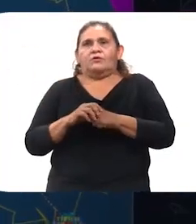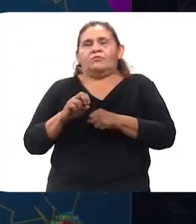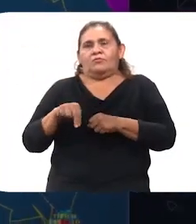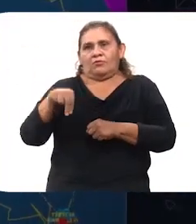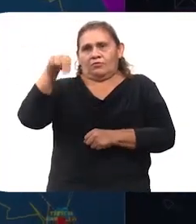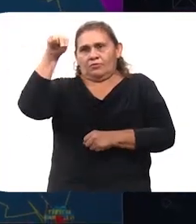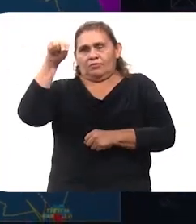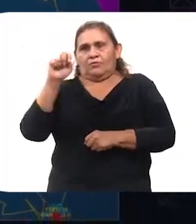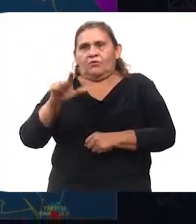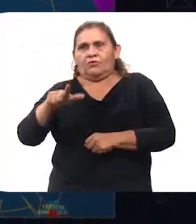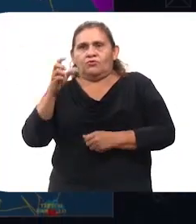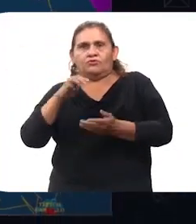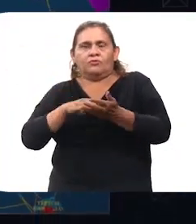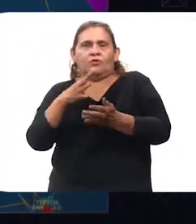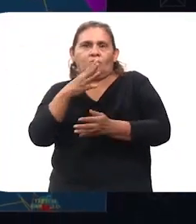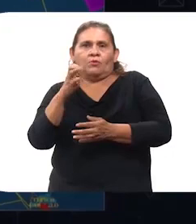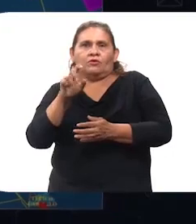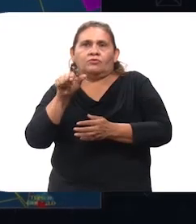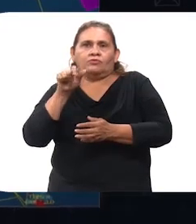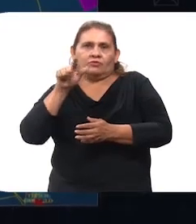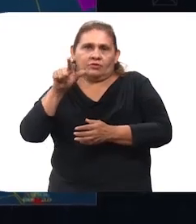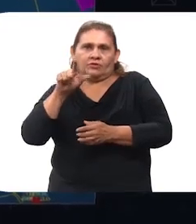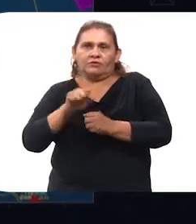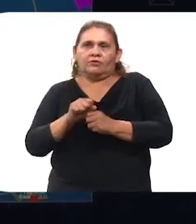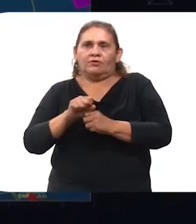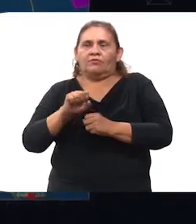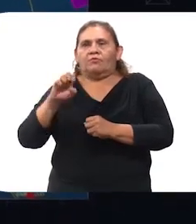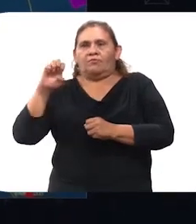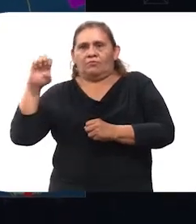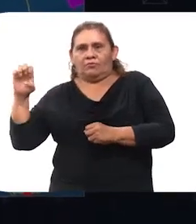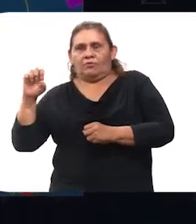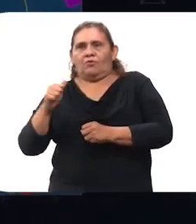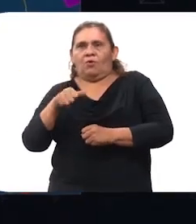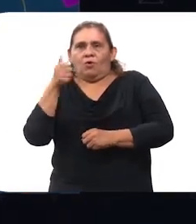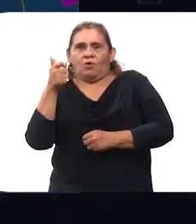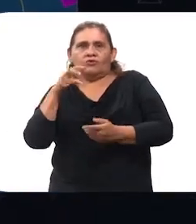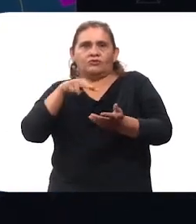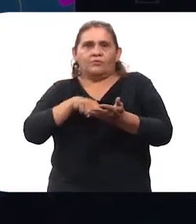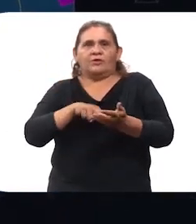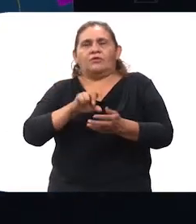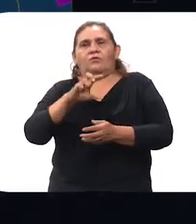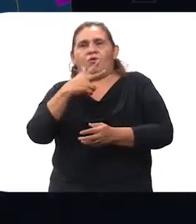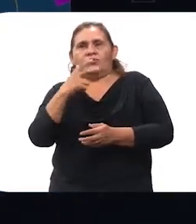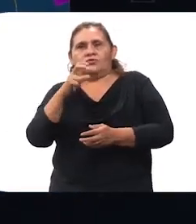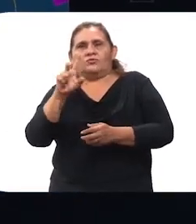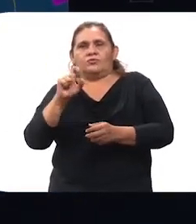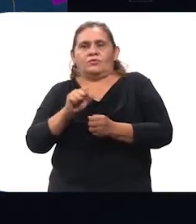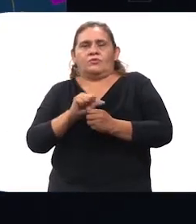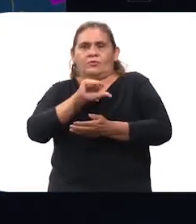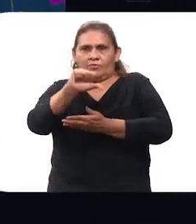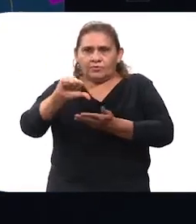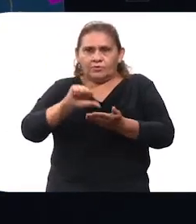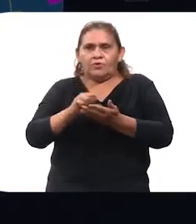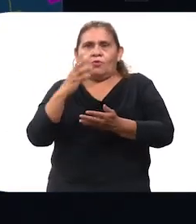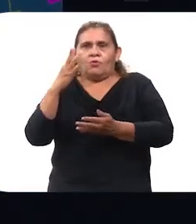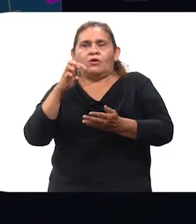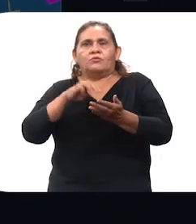la zona norte 12.417, en la zona oriente 11.866, en la zona